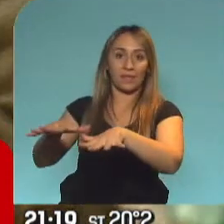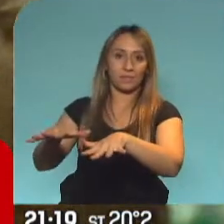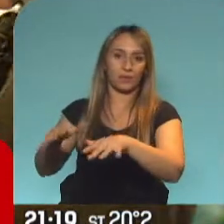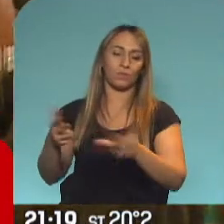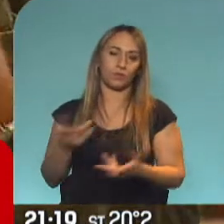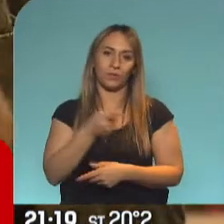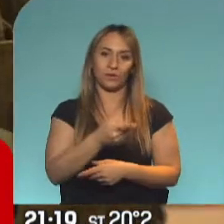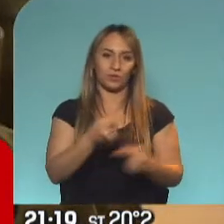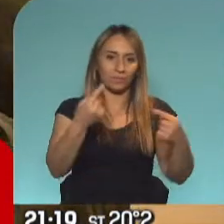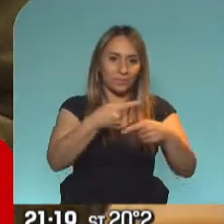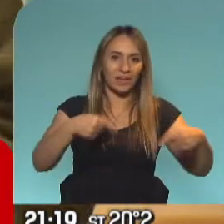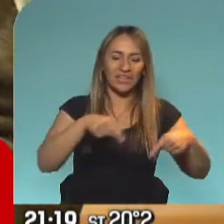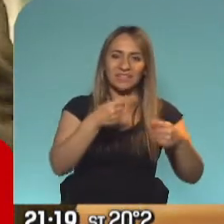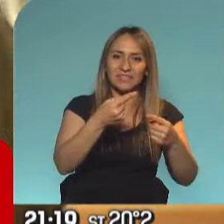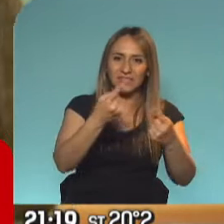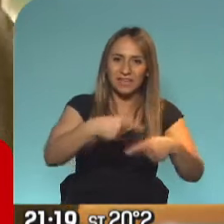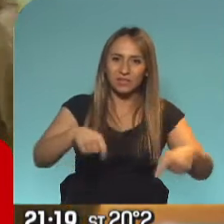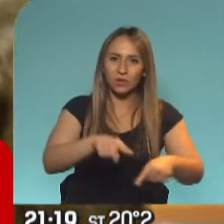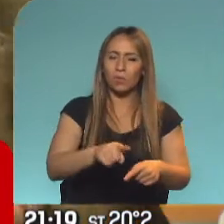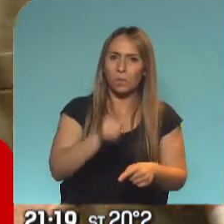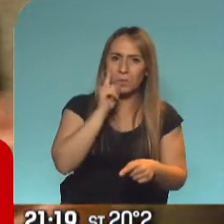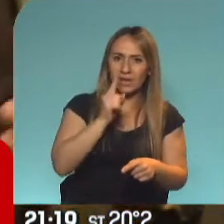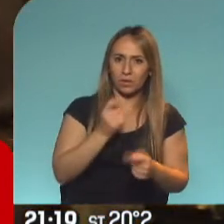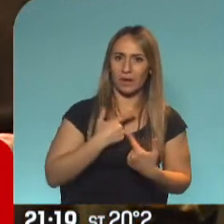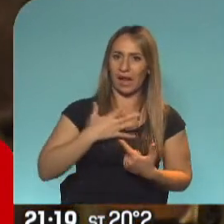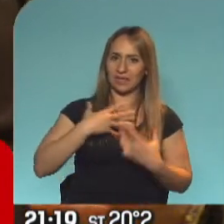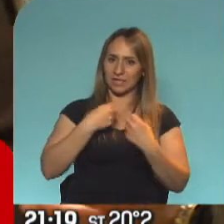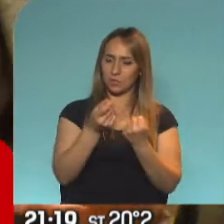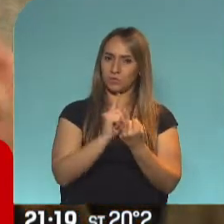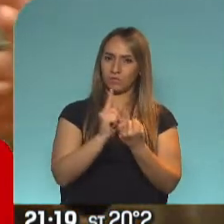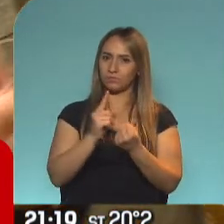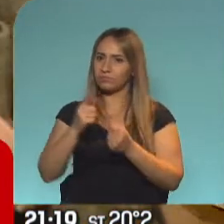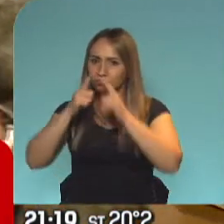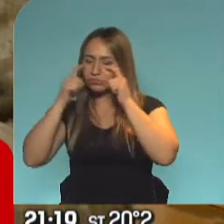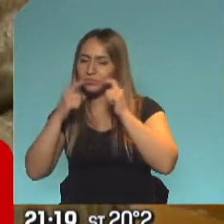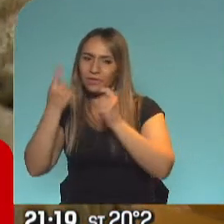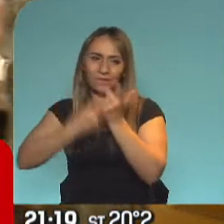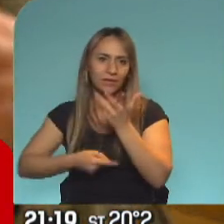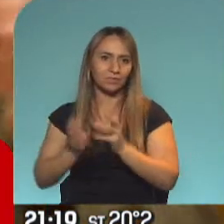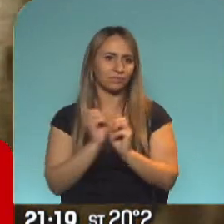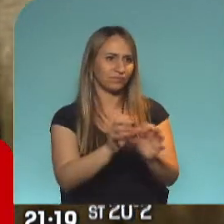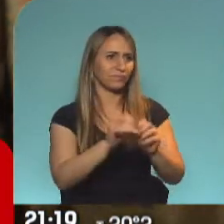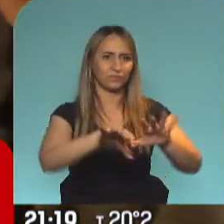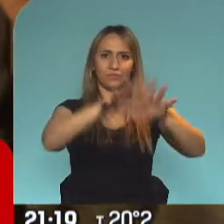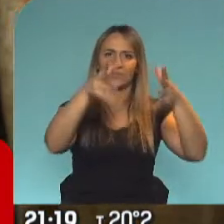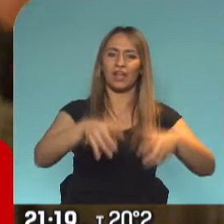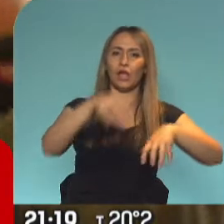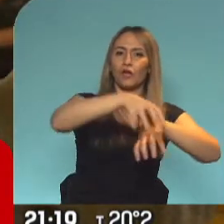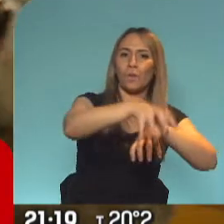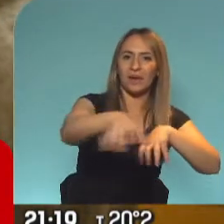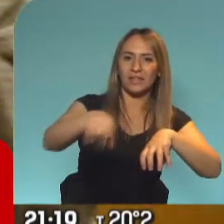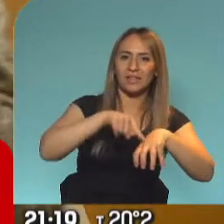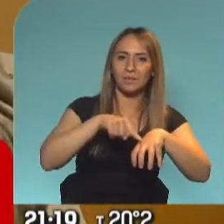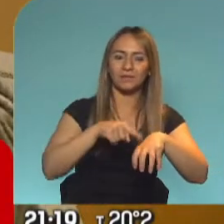son peligrosos para la salud, terminan en cooperativas como Correcaminos, las cuales después de